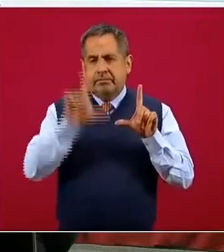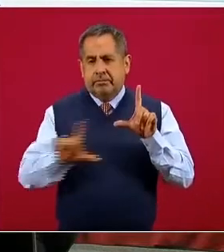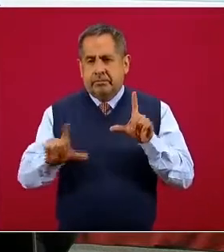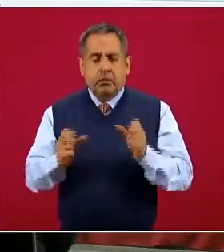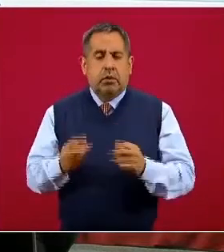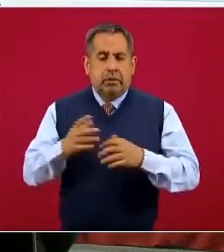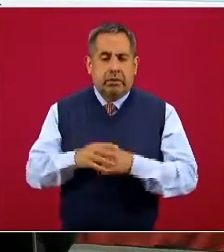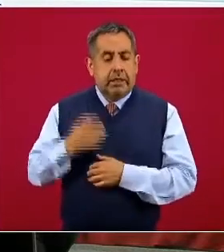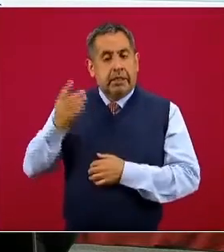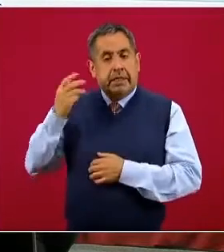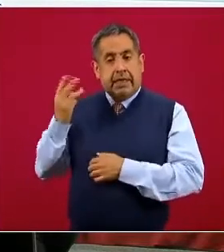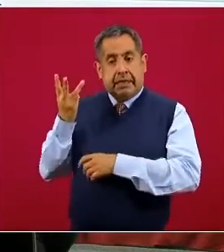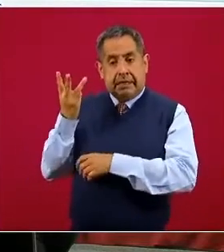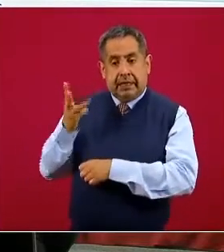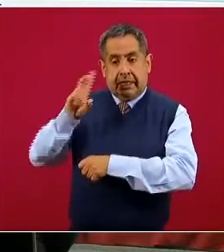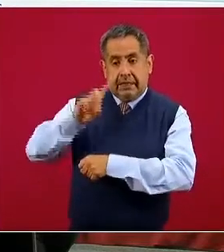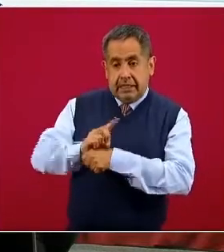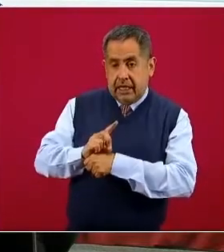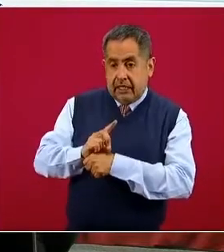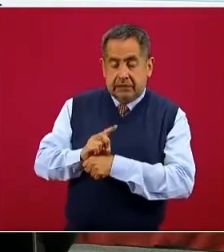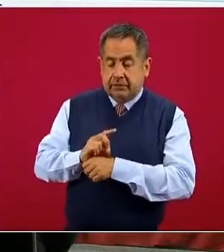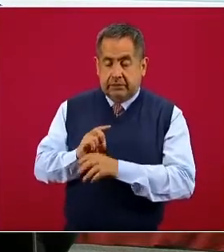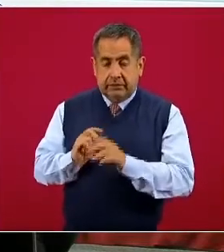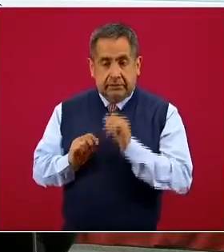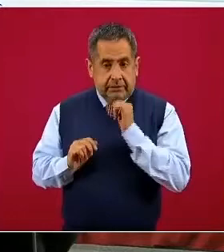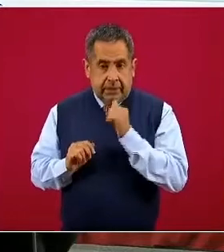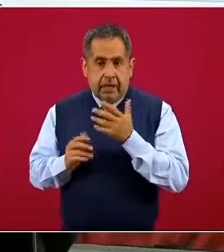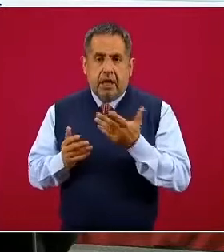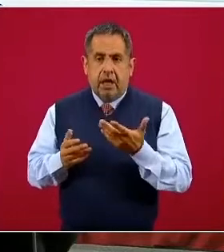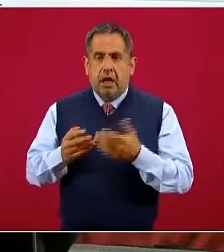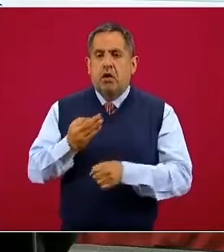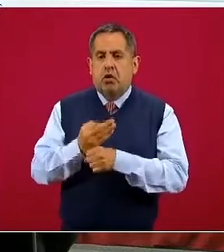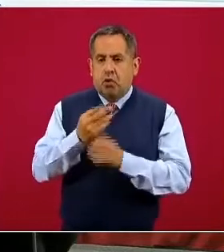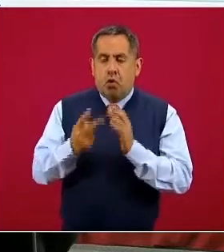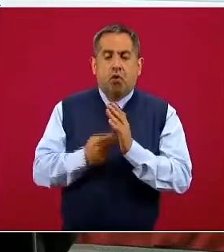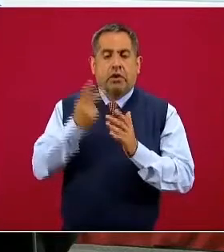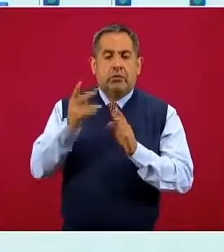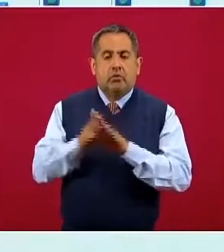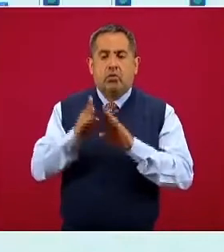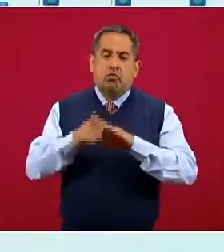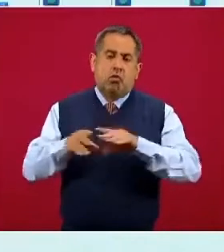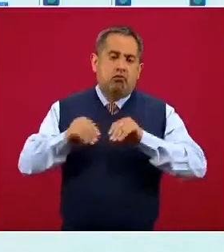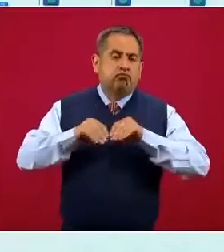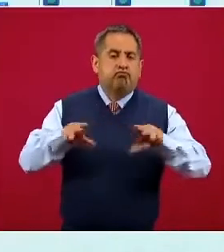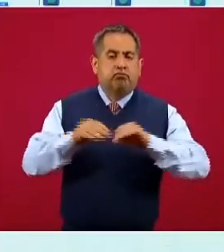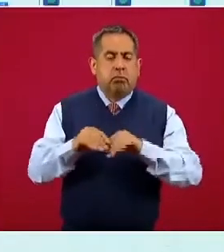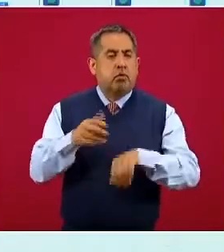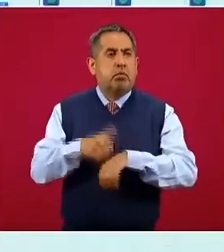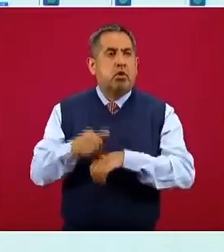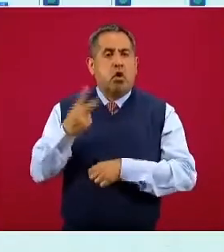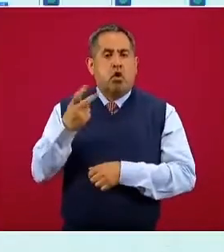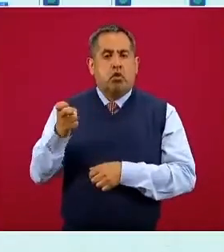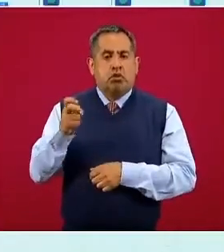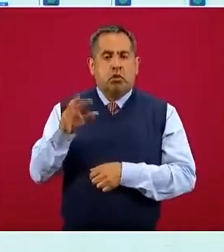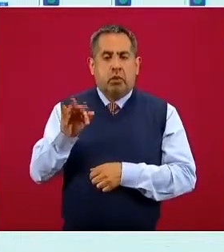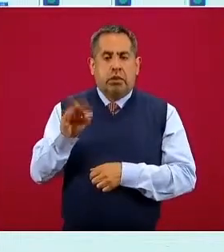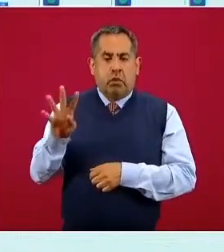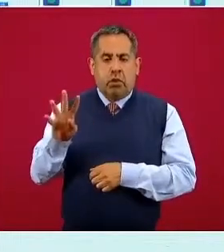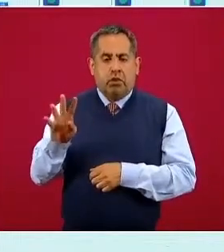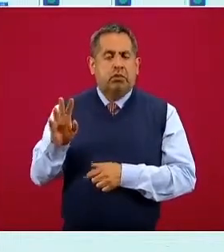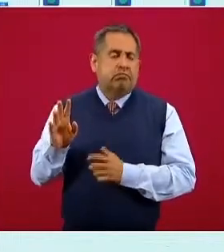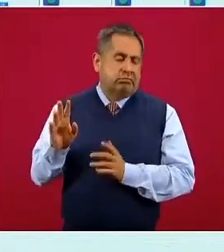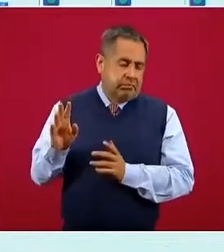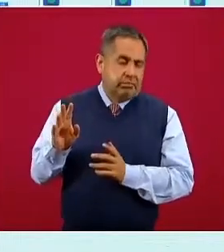después de 3 días de no haber tenido una conferencia, regresamos con la conferencia vespertina, sería la 244 en el